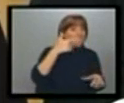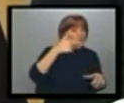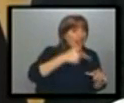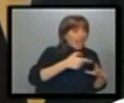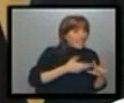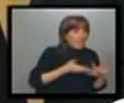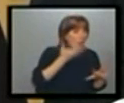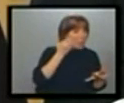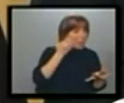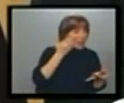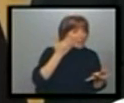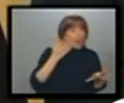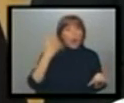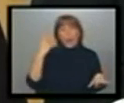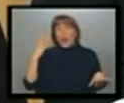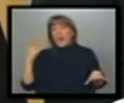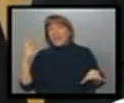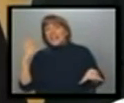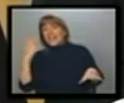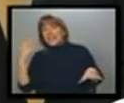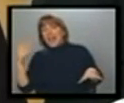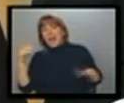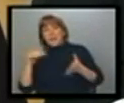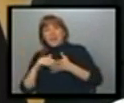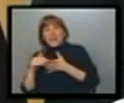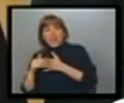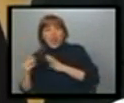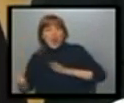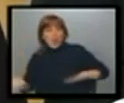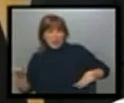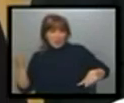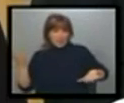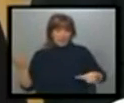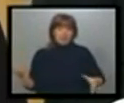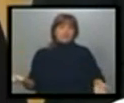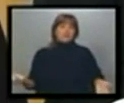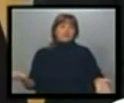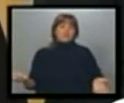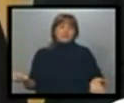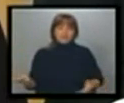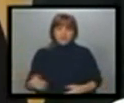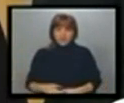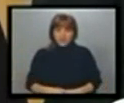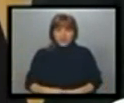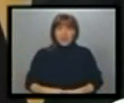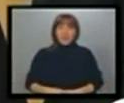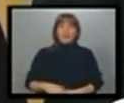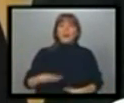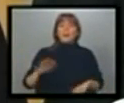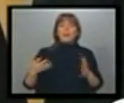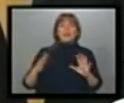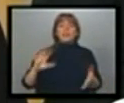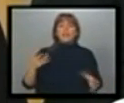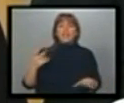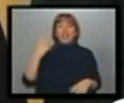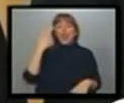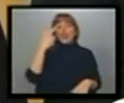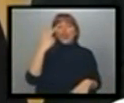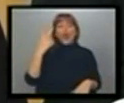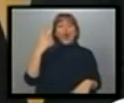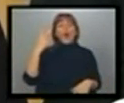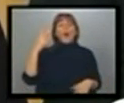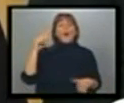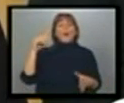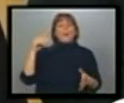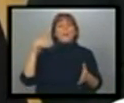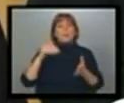representar el incremento del gasoil en lo que son los bolsillos de los productores? Alrededor de 2.200.000